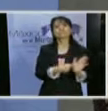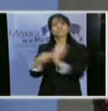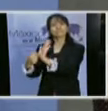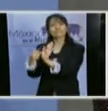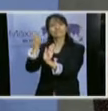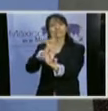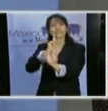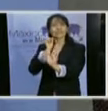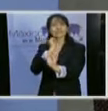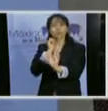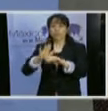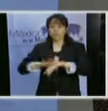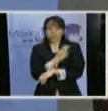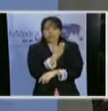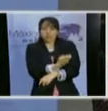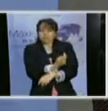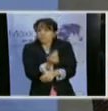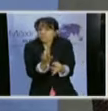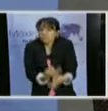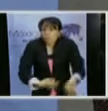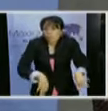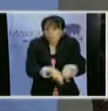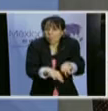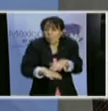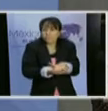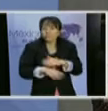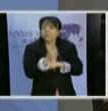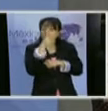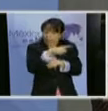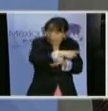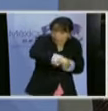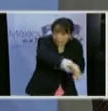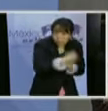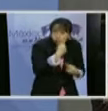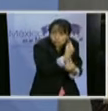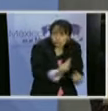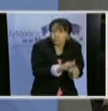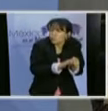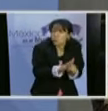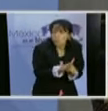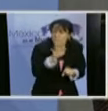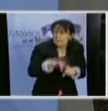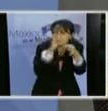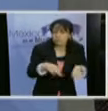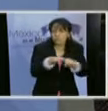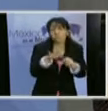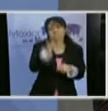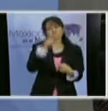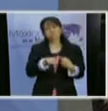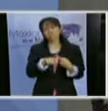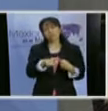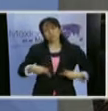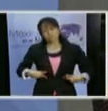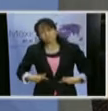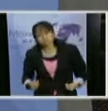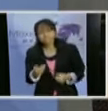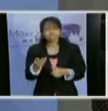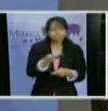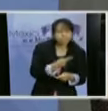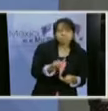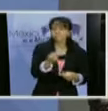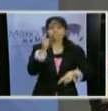temática. Entre ellos, los objetivos que ellos consideraron importantes fue acabar con la pobreza, tener una vida sana,